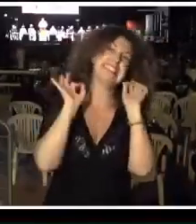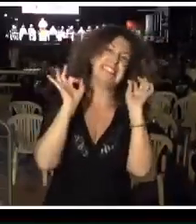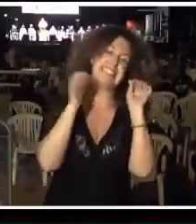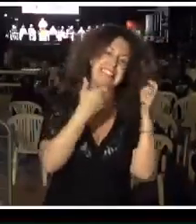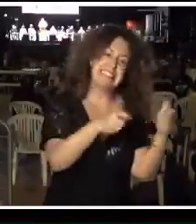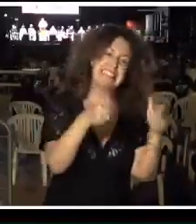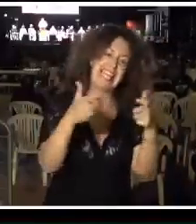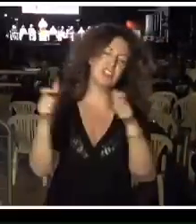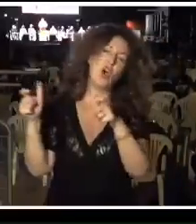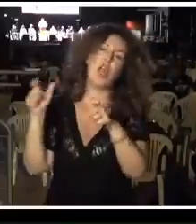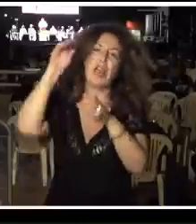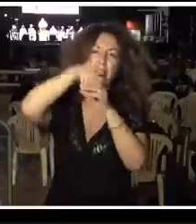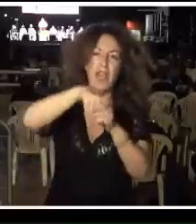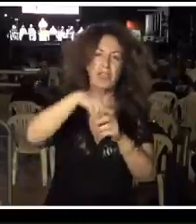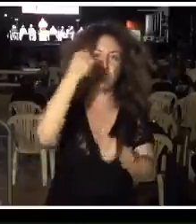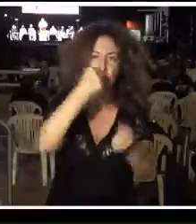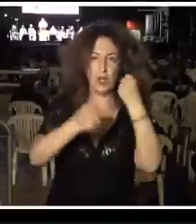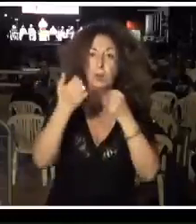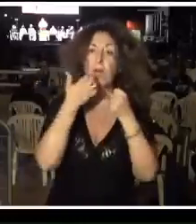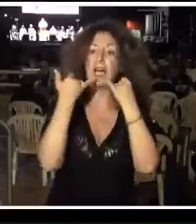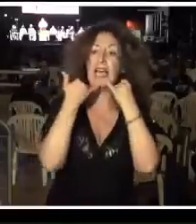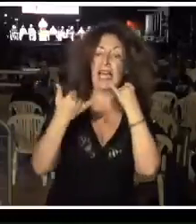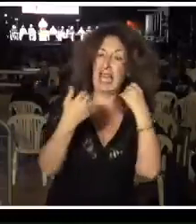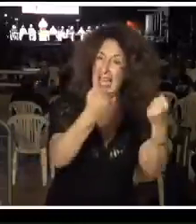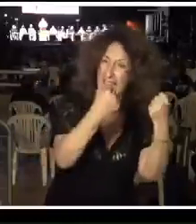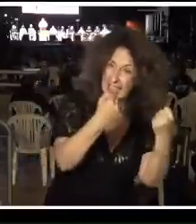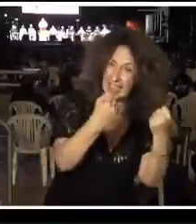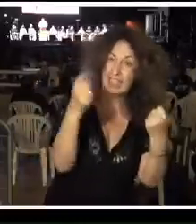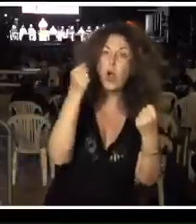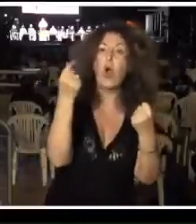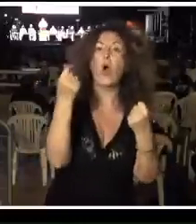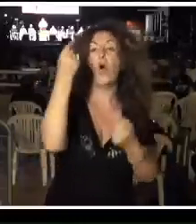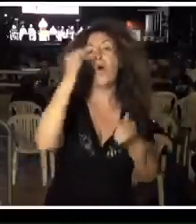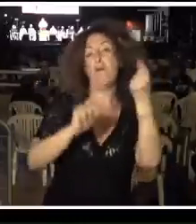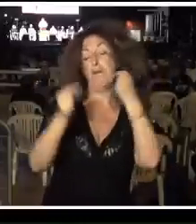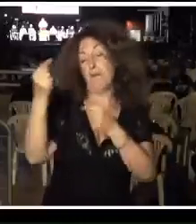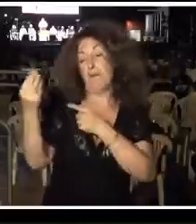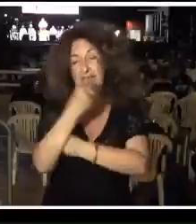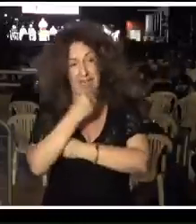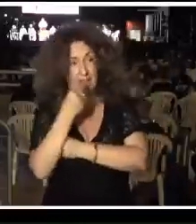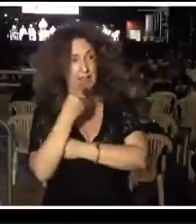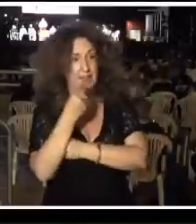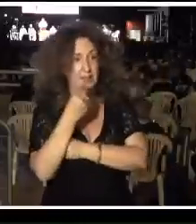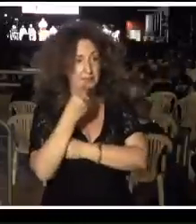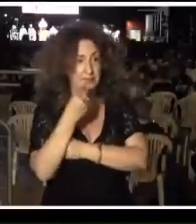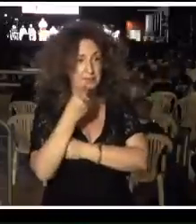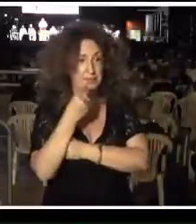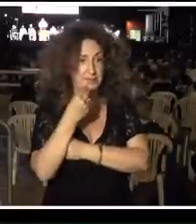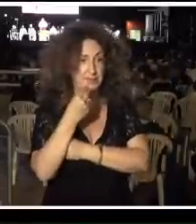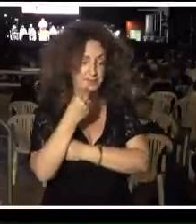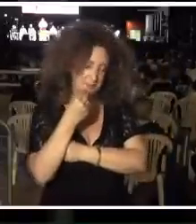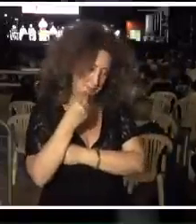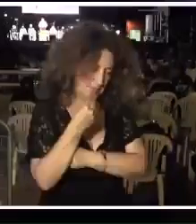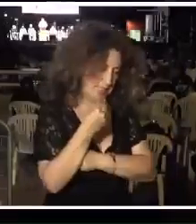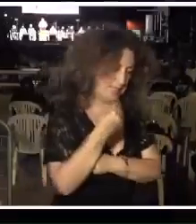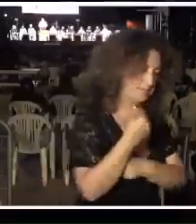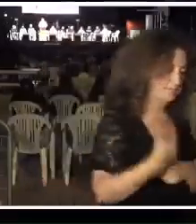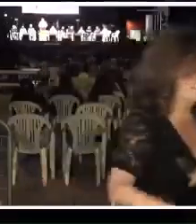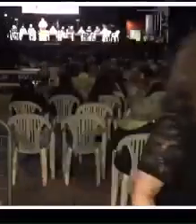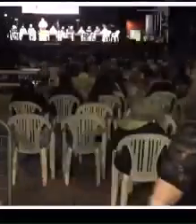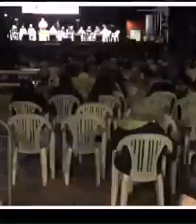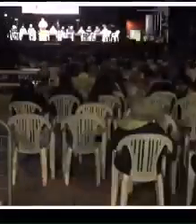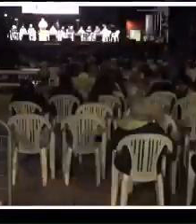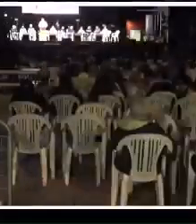de nuestra economía, como el energético o el financiero, algo que, a pesar de estar contemplado en el